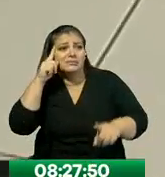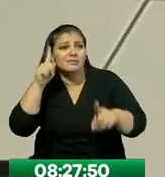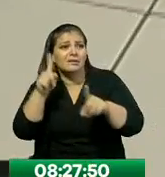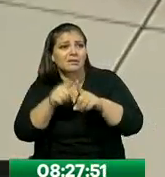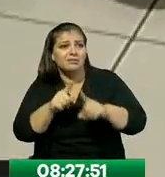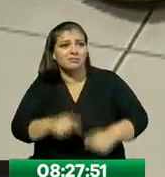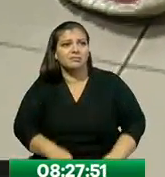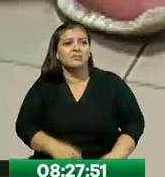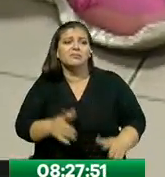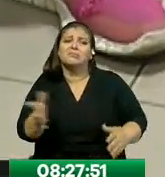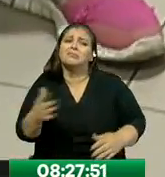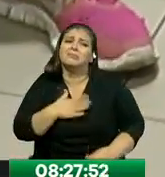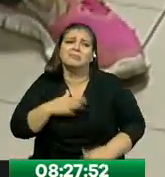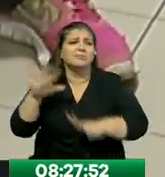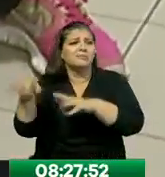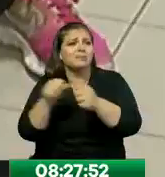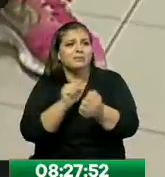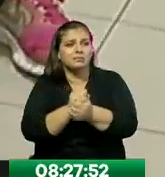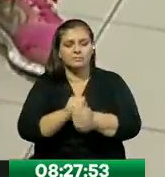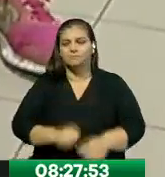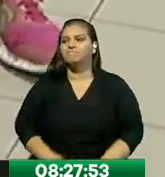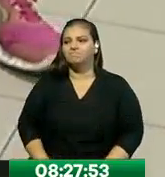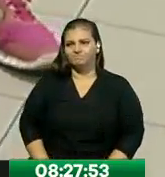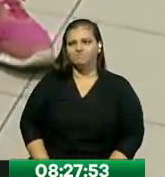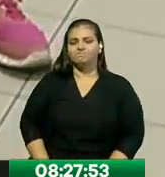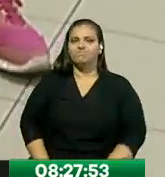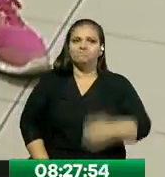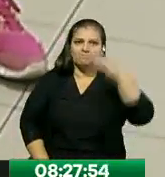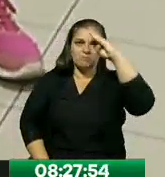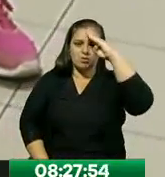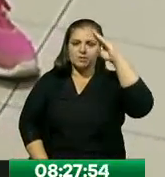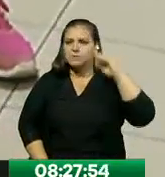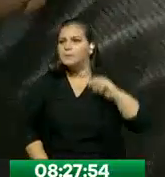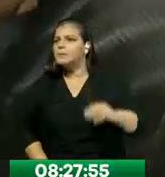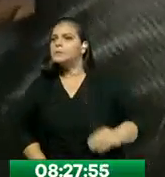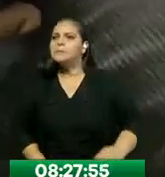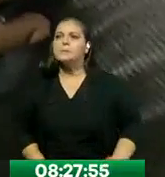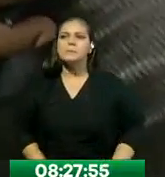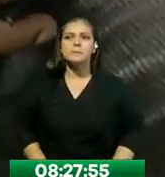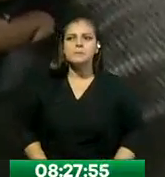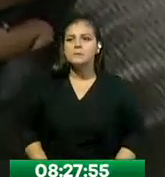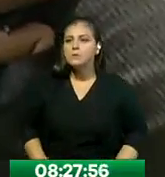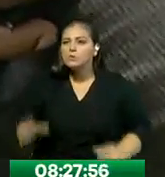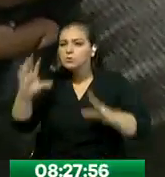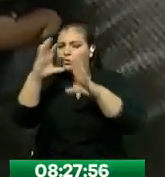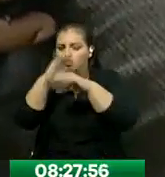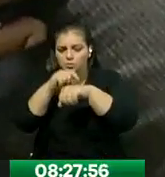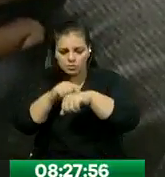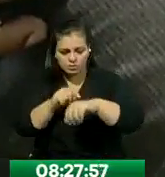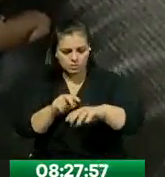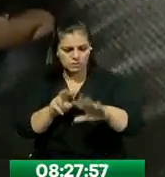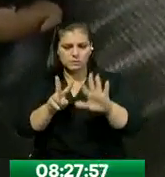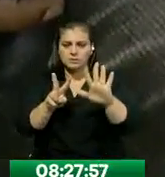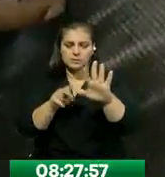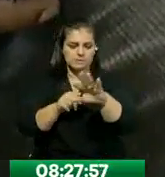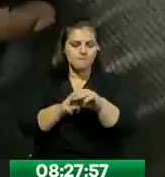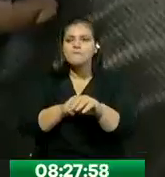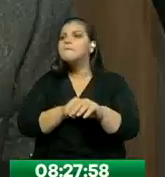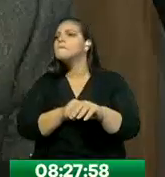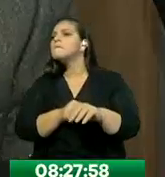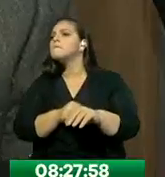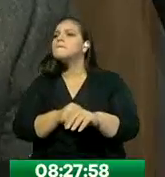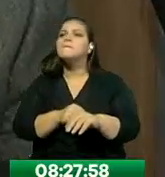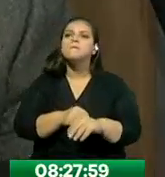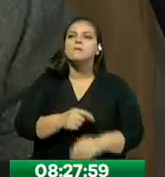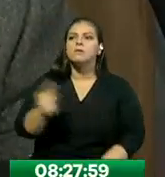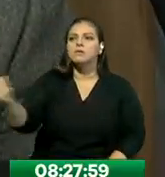El implicado fue trasladado hasta la Fiscalía de Flagrancias, donde reveló algo que inquietó más aún a su víctima.